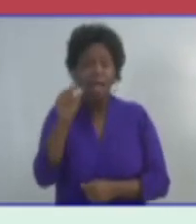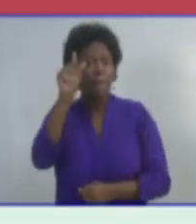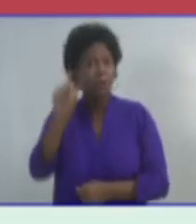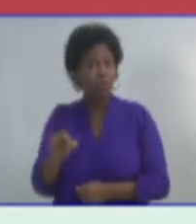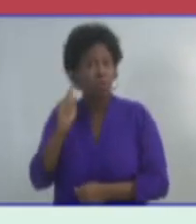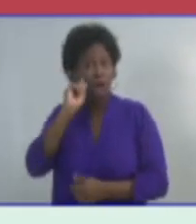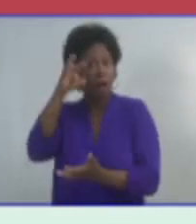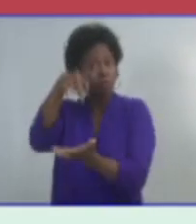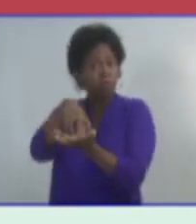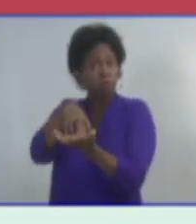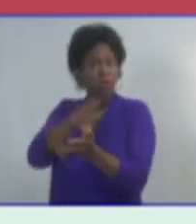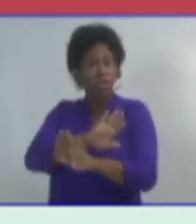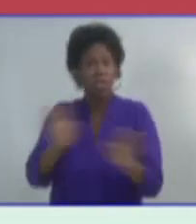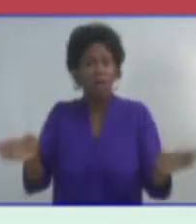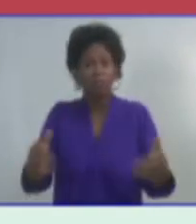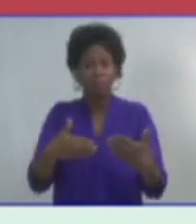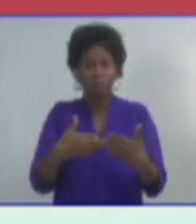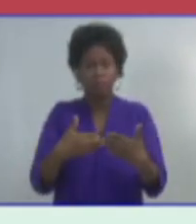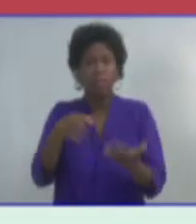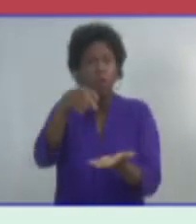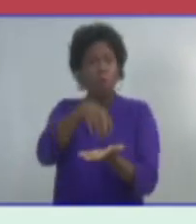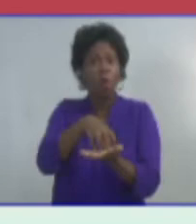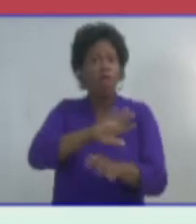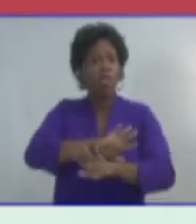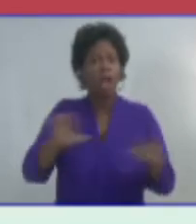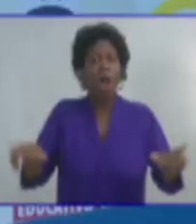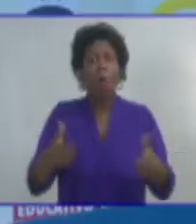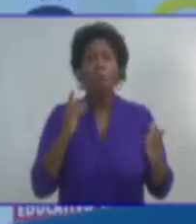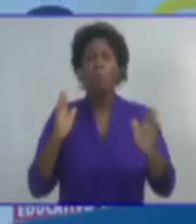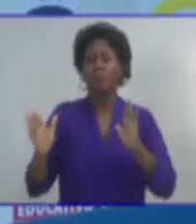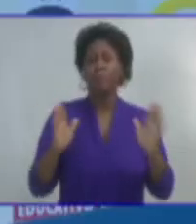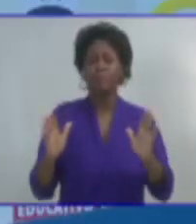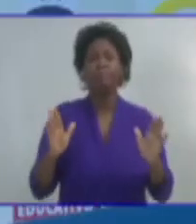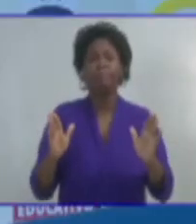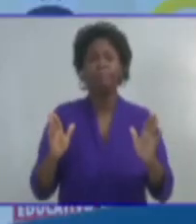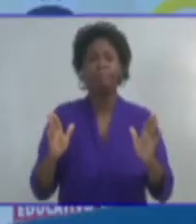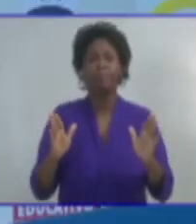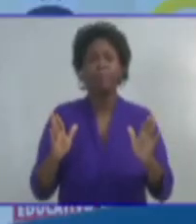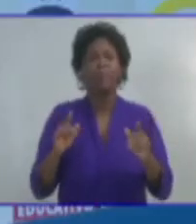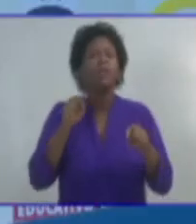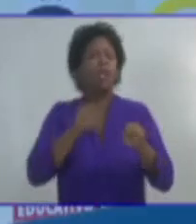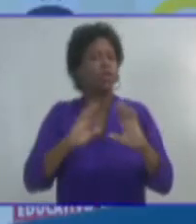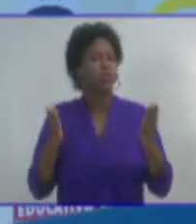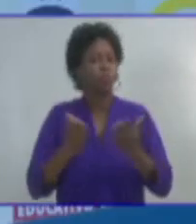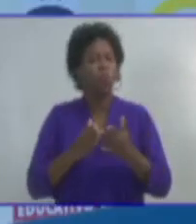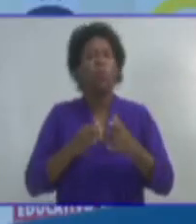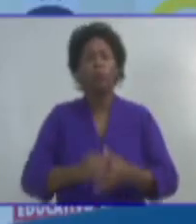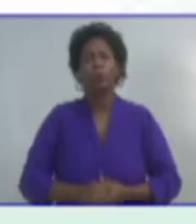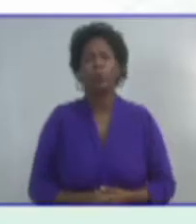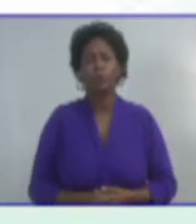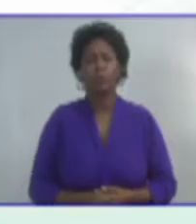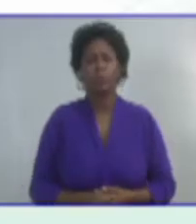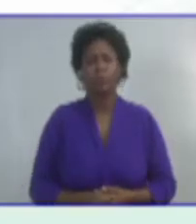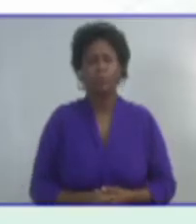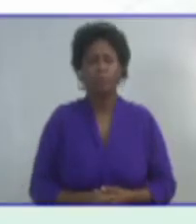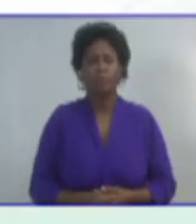el cierre de su evento porque ya cumplió con la vigilancia epidemiológica y no tuvo más casos. En cuanto a la